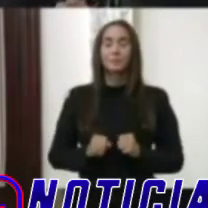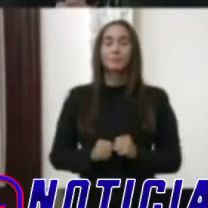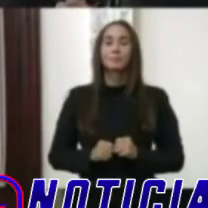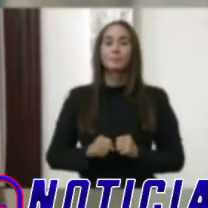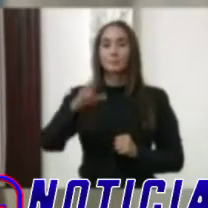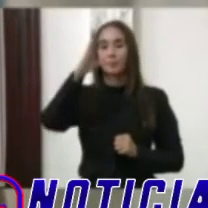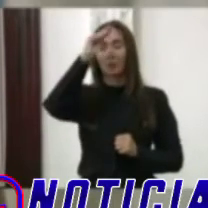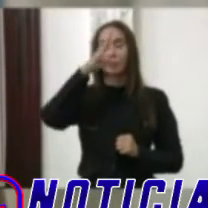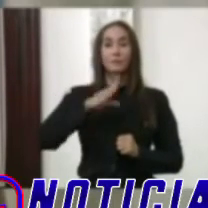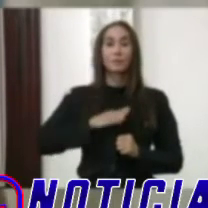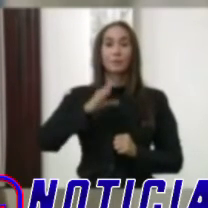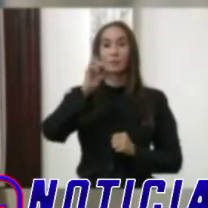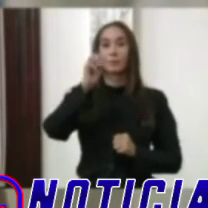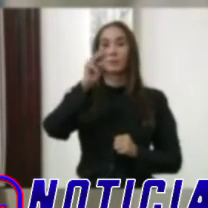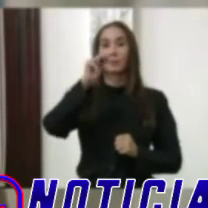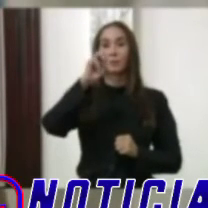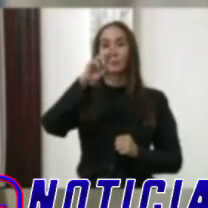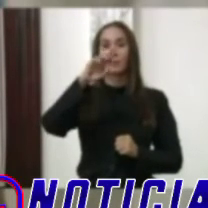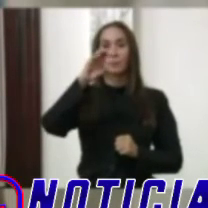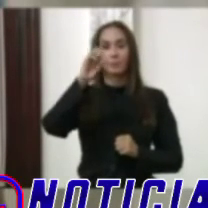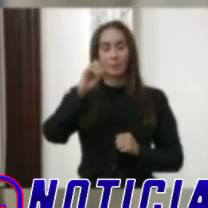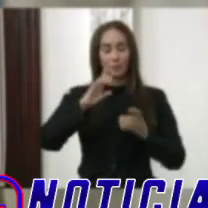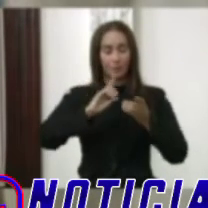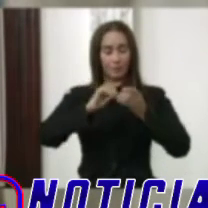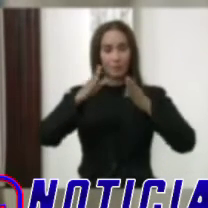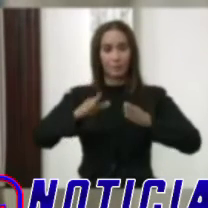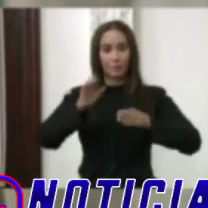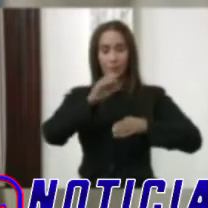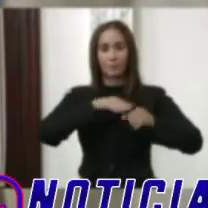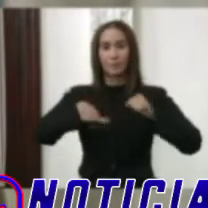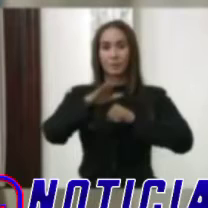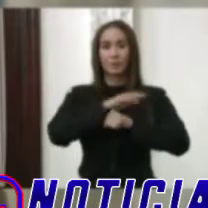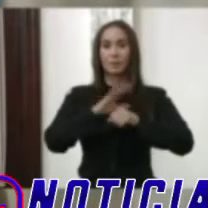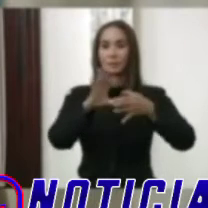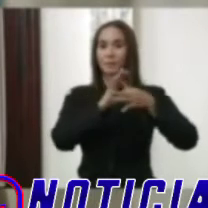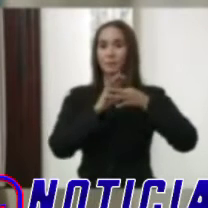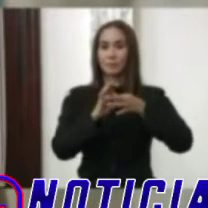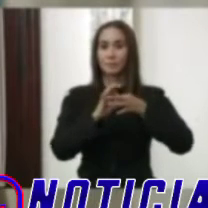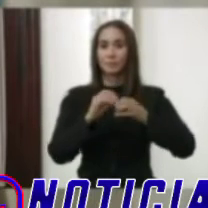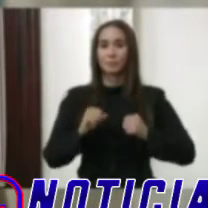Señor Homero Figueroa, director general de la DIAPE.